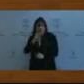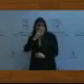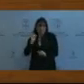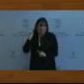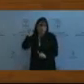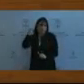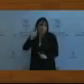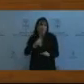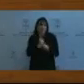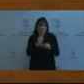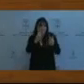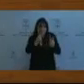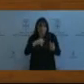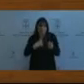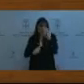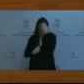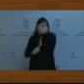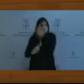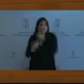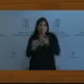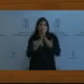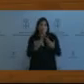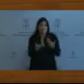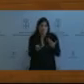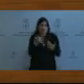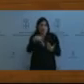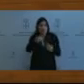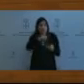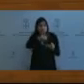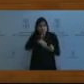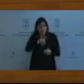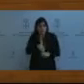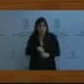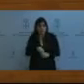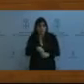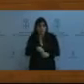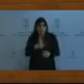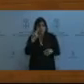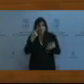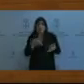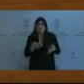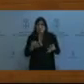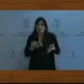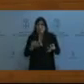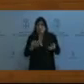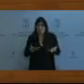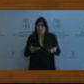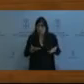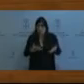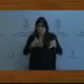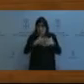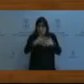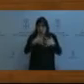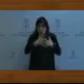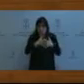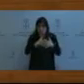ser tenidos en cuenta. Partimos de una realidad, y es la estructura minifundista de Asturias y